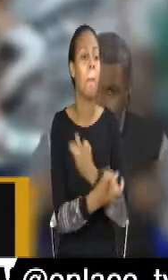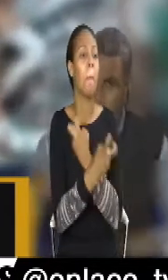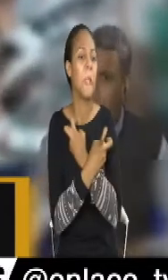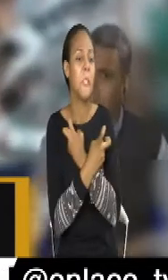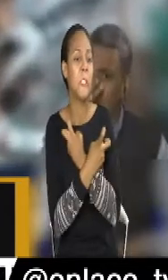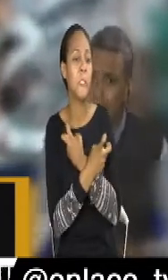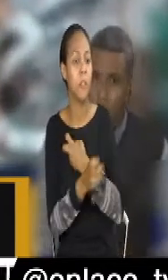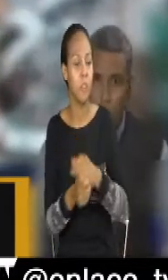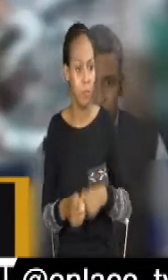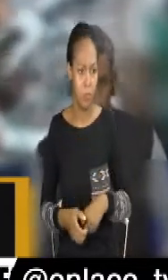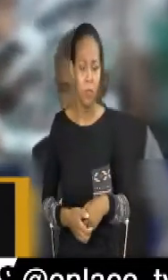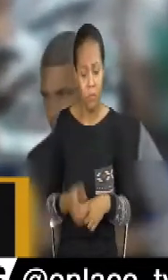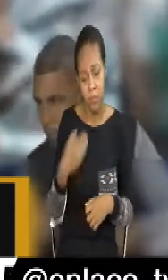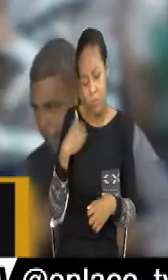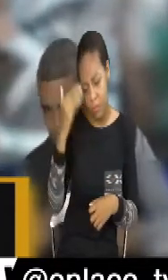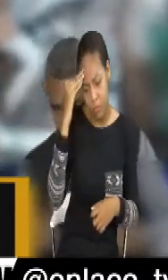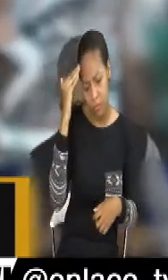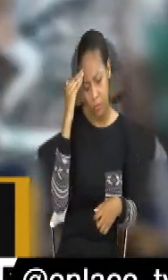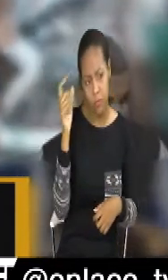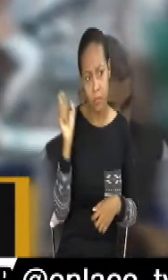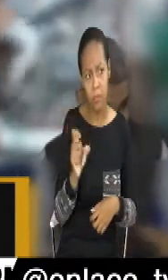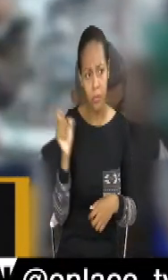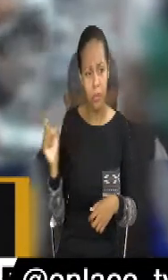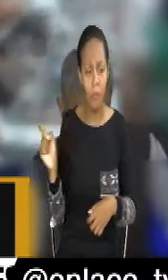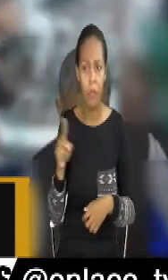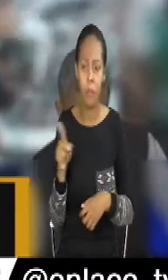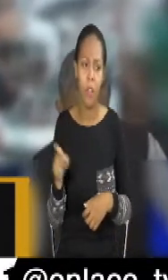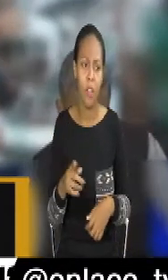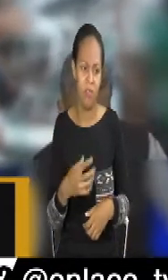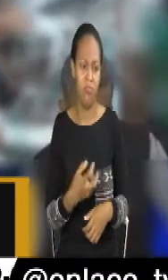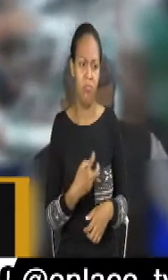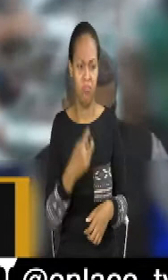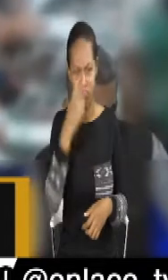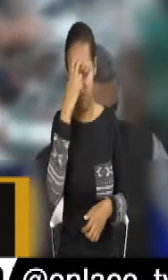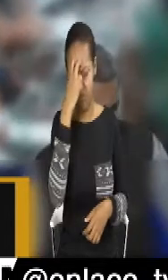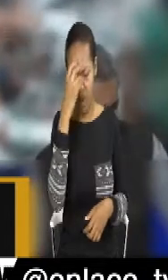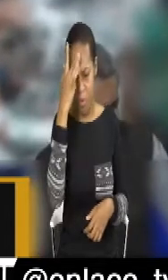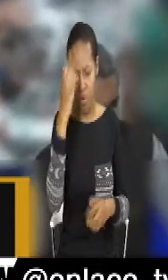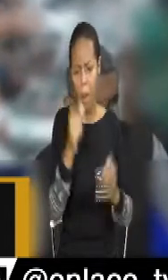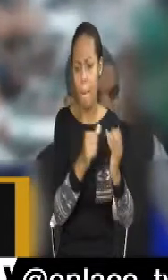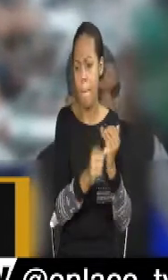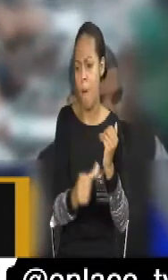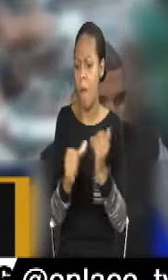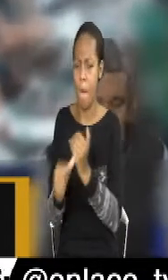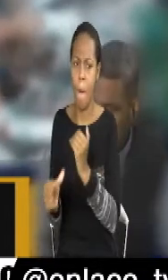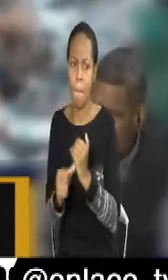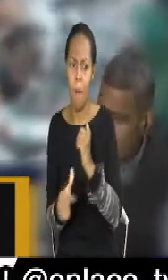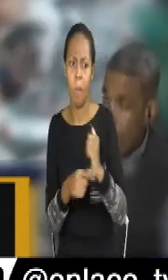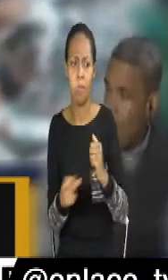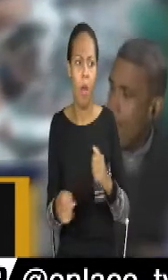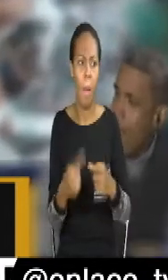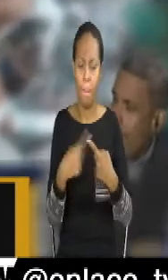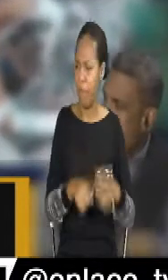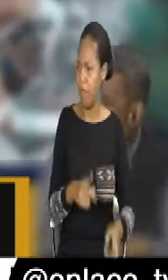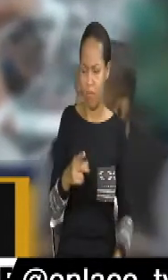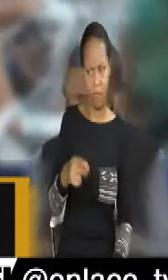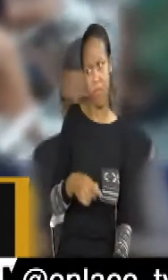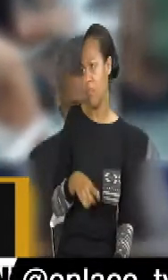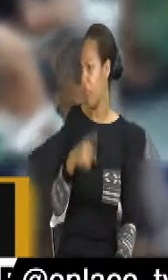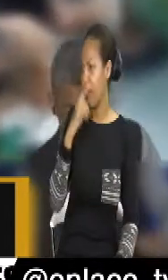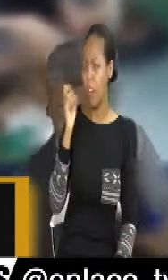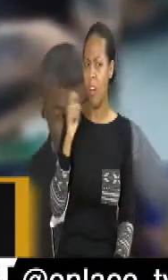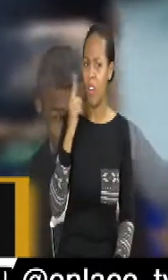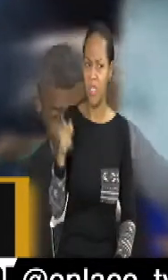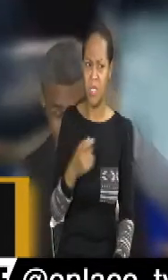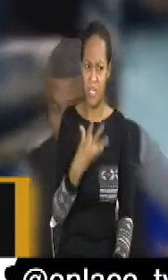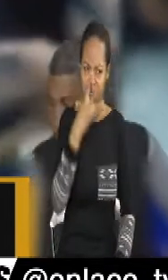que hay personas que se molestan por las ese de los perros, pero eso no justifica una acción tan fea y de tanta crueldad. Ayer